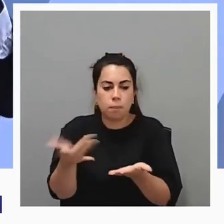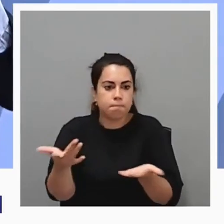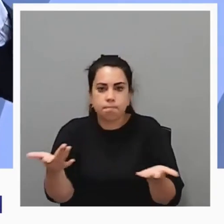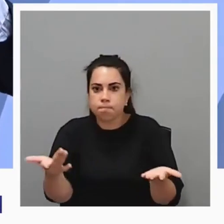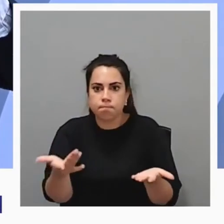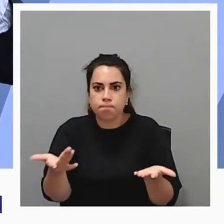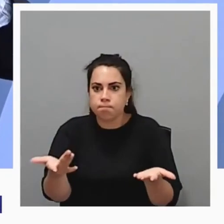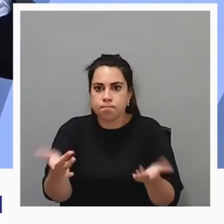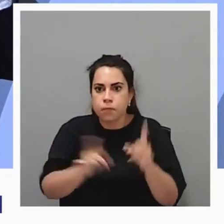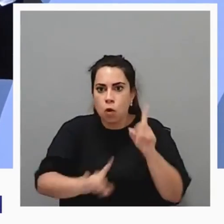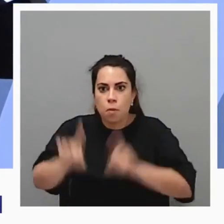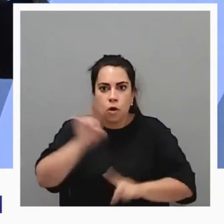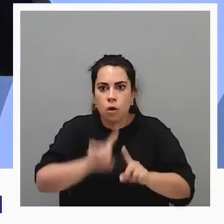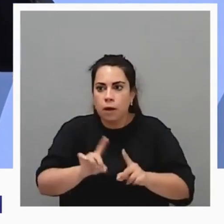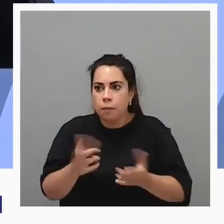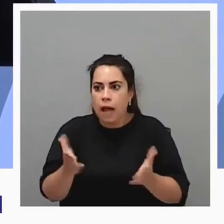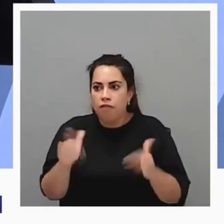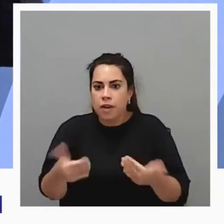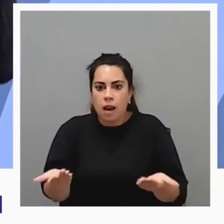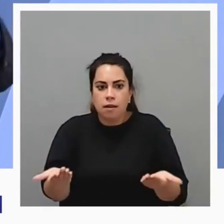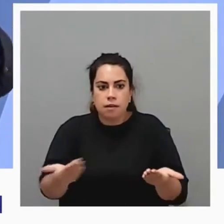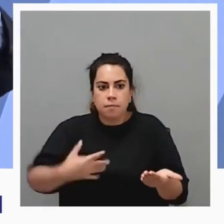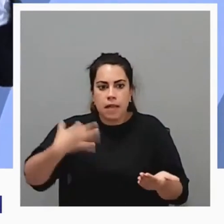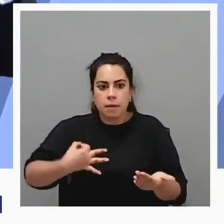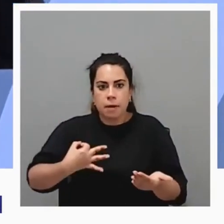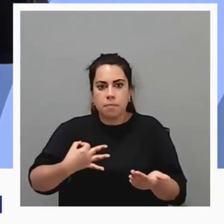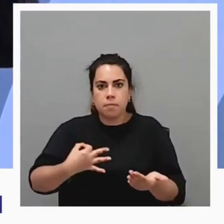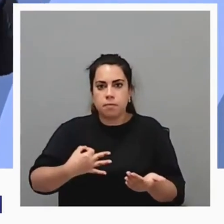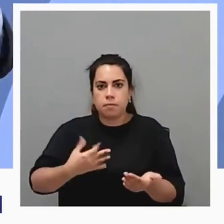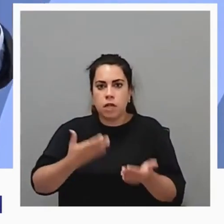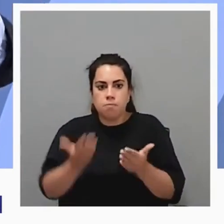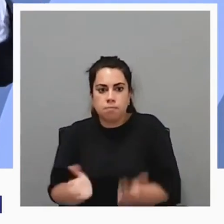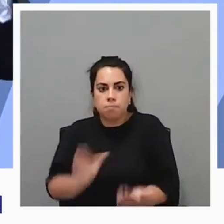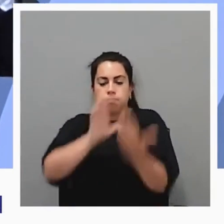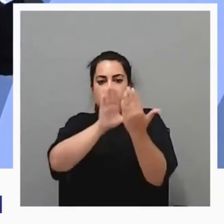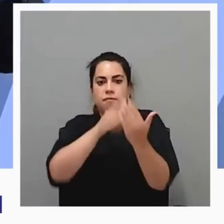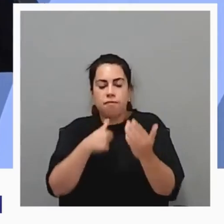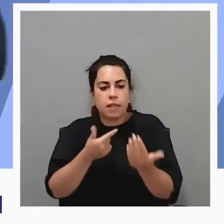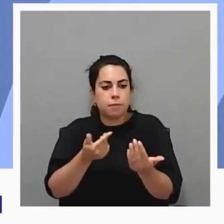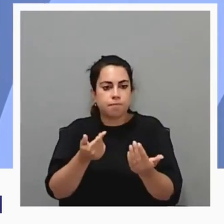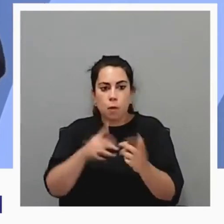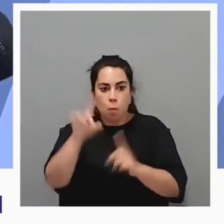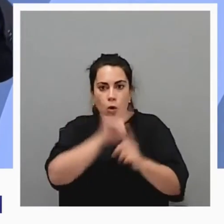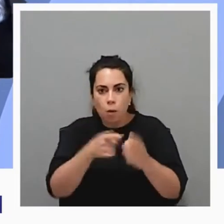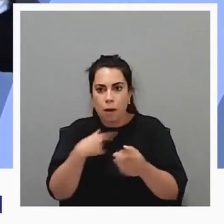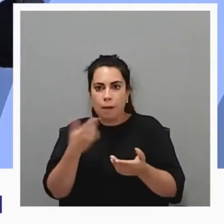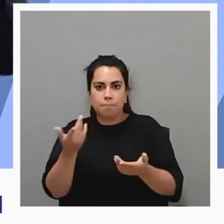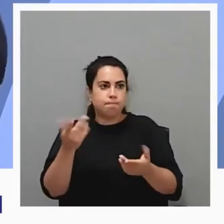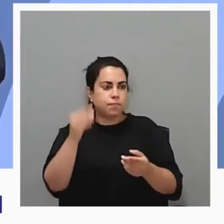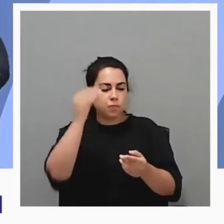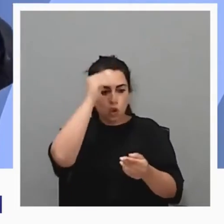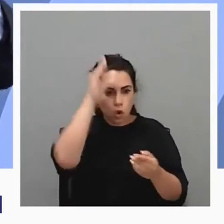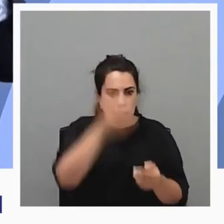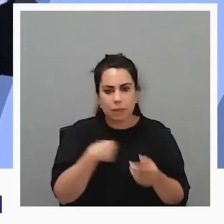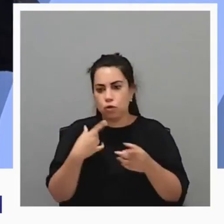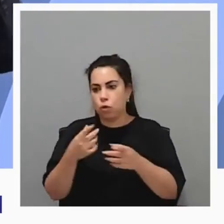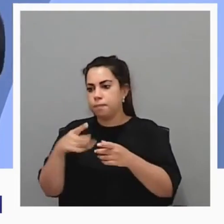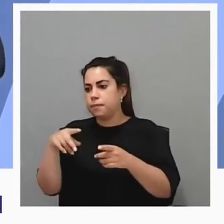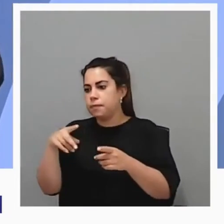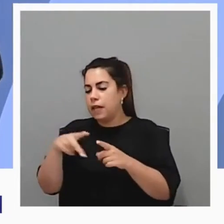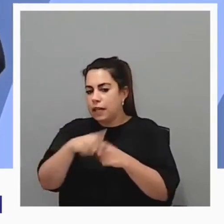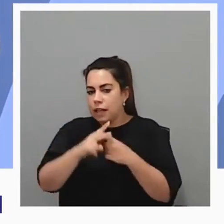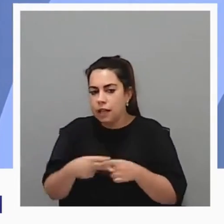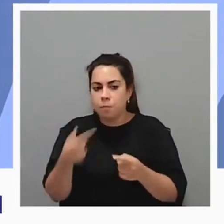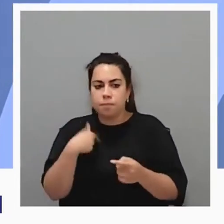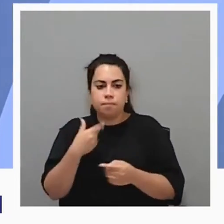hacer frente con procesos, con conocimientos, con instrumentos, con actitudes,